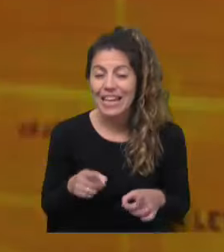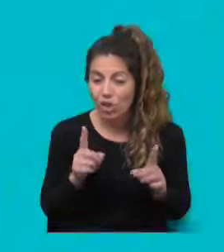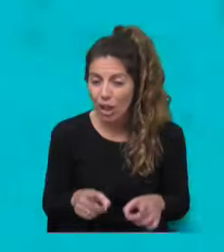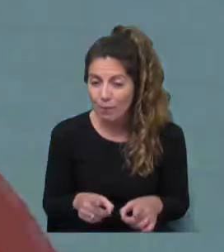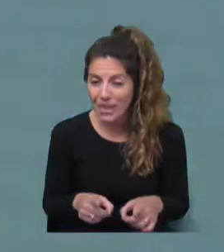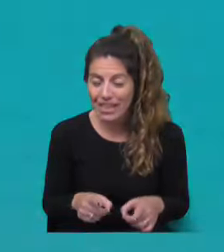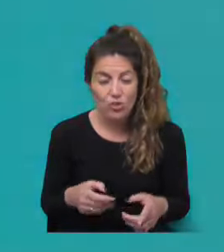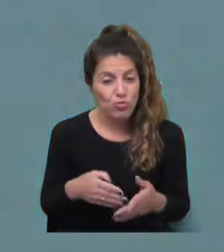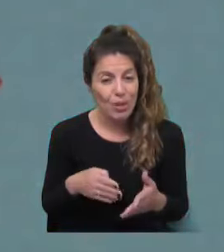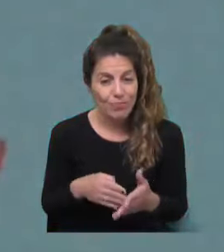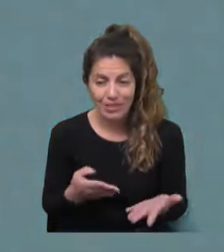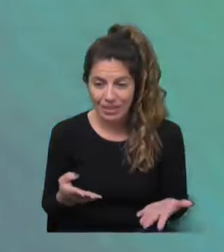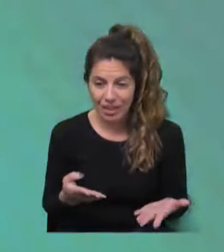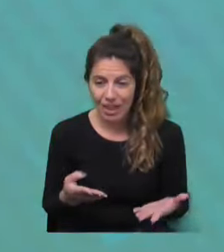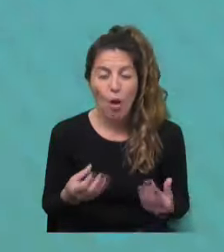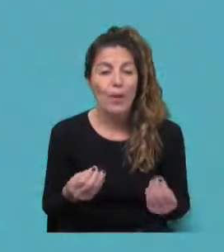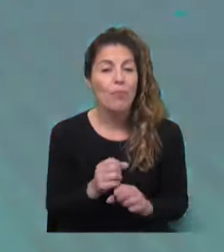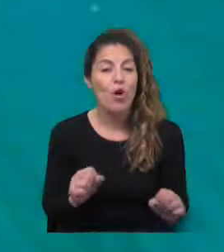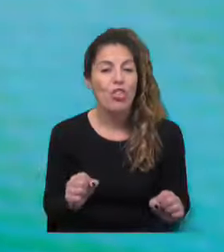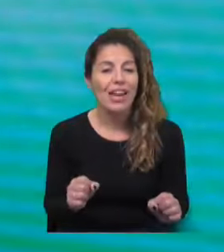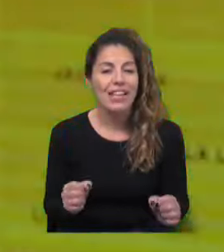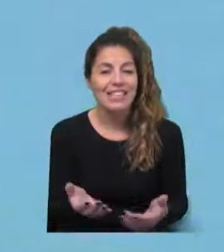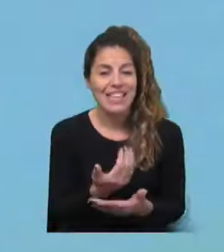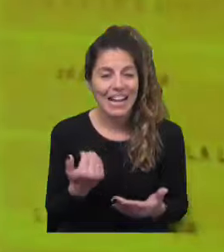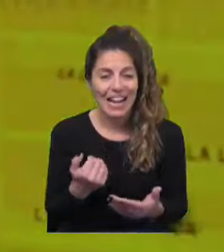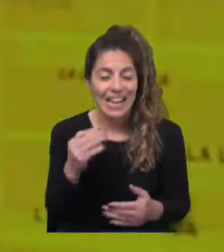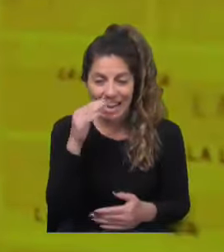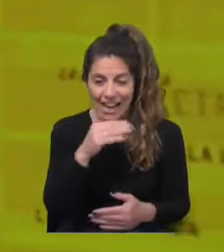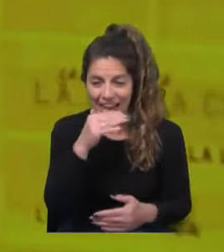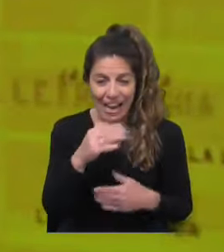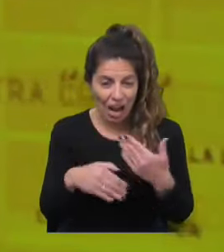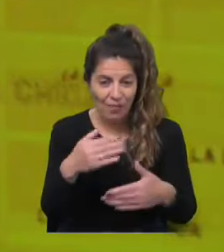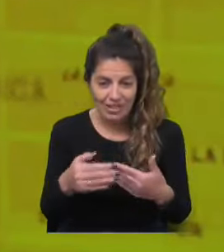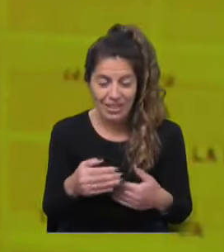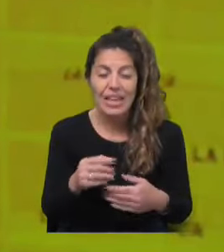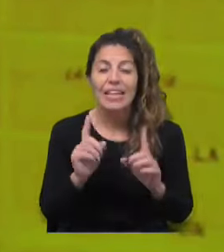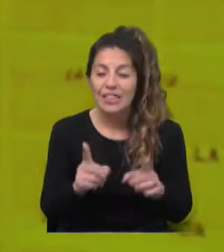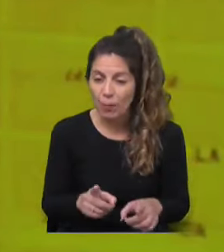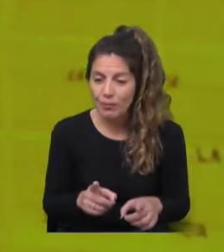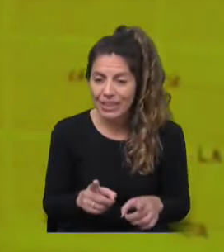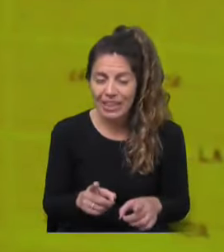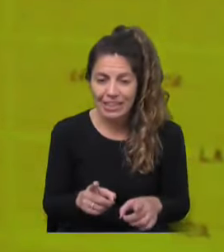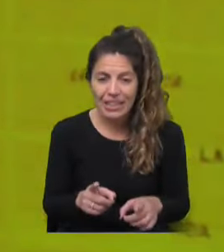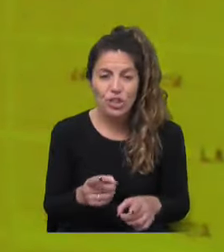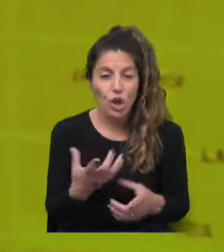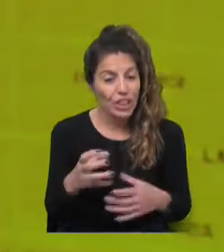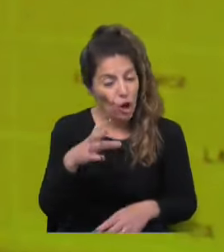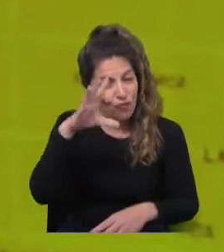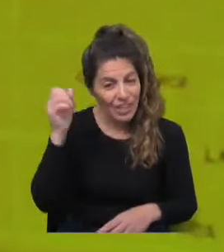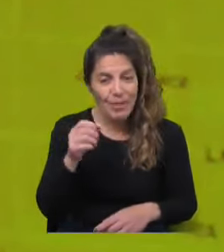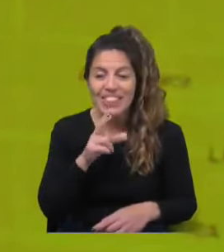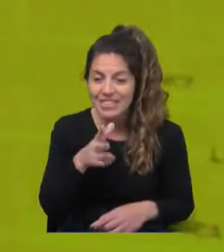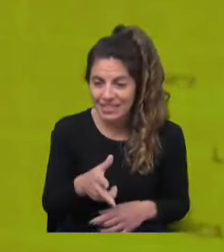que nos pusieron en nuestros zapatos para poder sacar la caja a flote. Y otra cosa que no quería olvidar en el minuto que me queda es